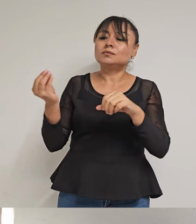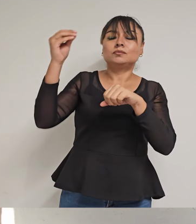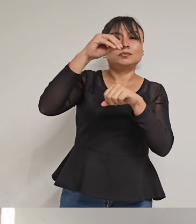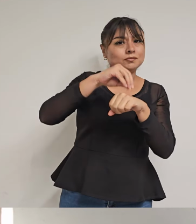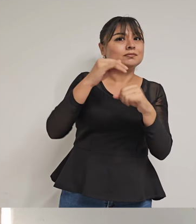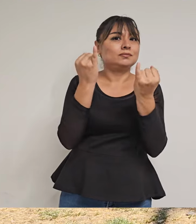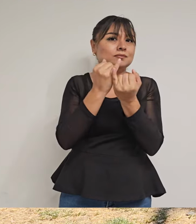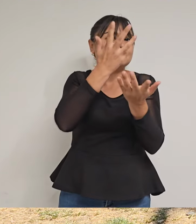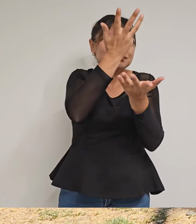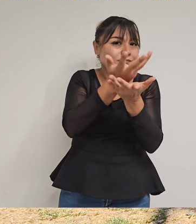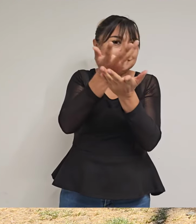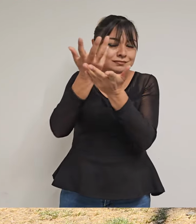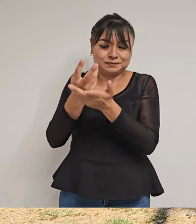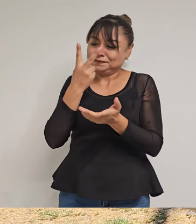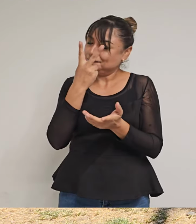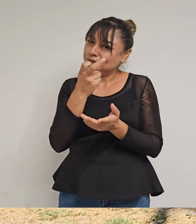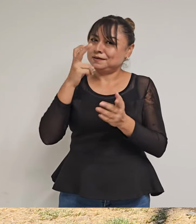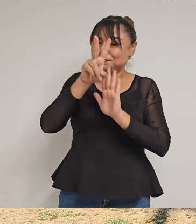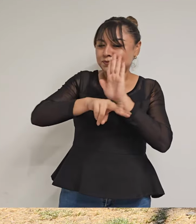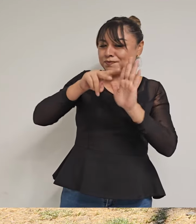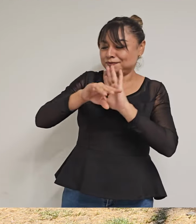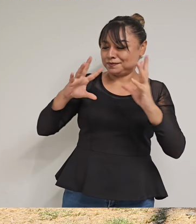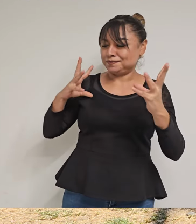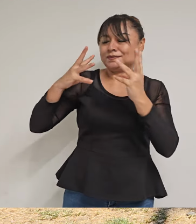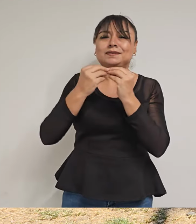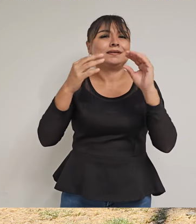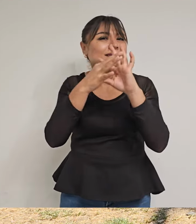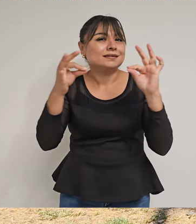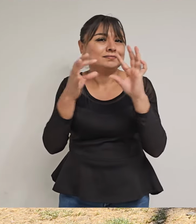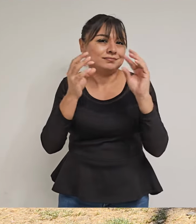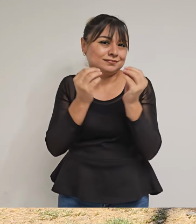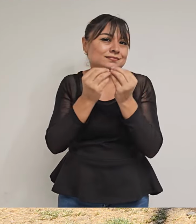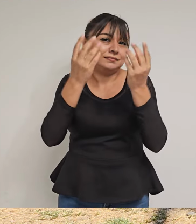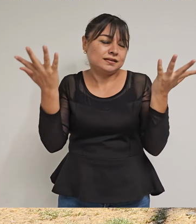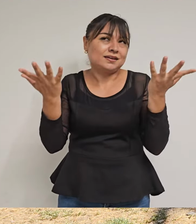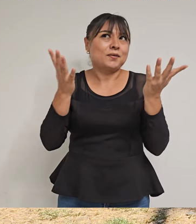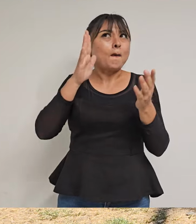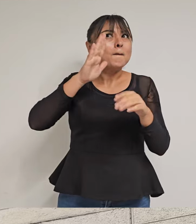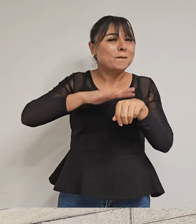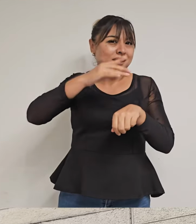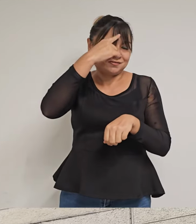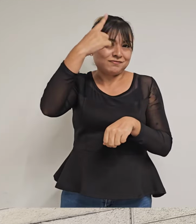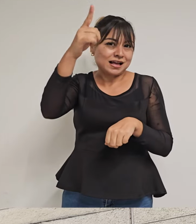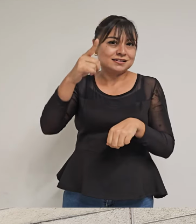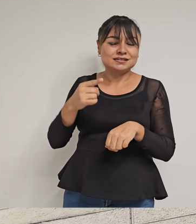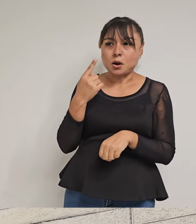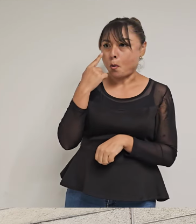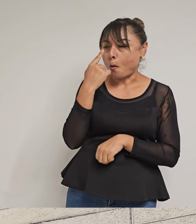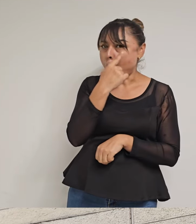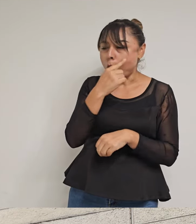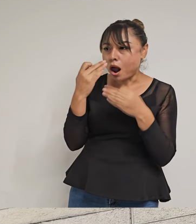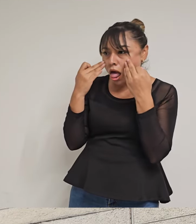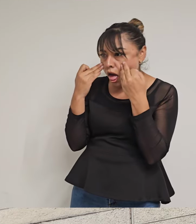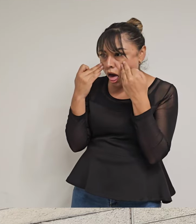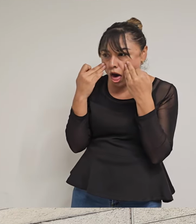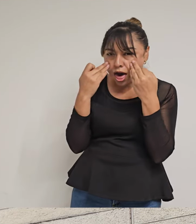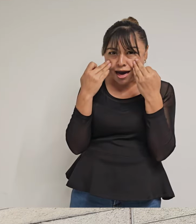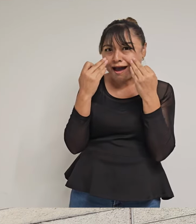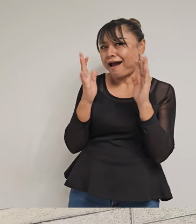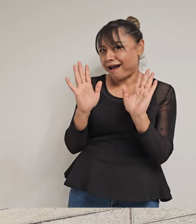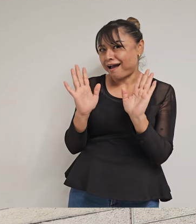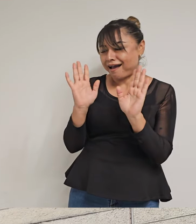para decir eso. Aquí se termina la teoría, pero no hay mejor manera de entender esto que de manera práctica. Yo no requiero utilizar silla de ruedas para desplazarme, ni